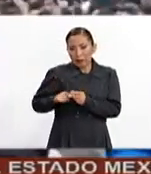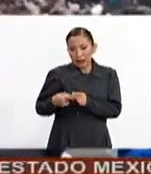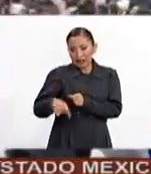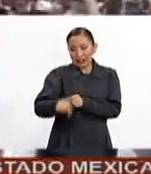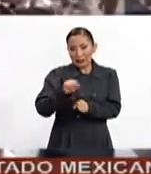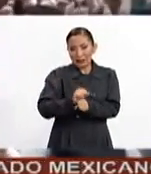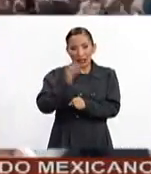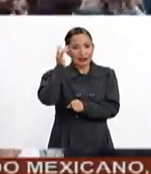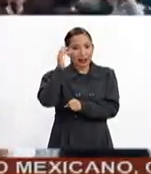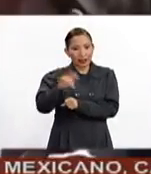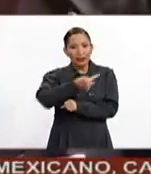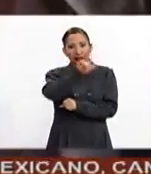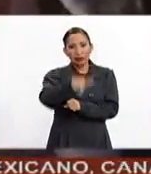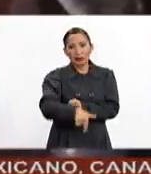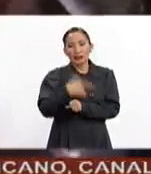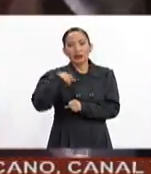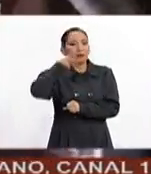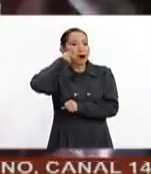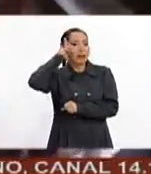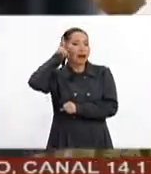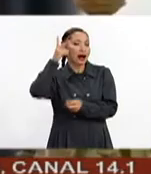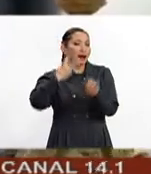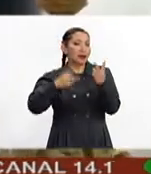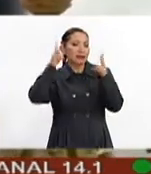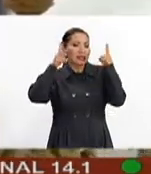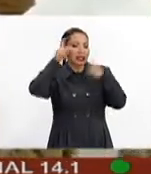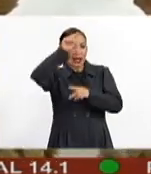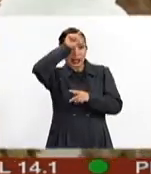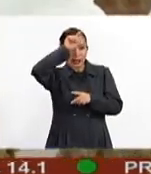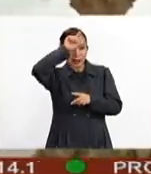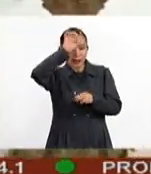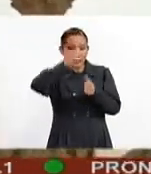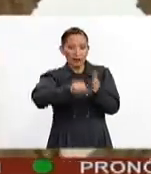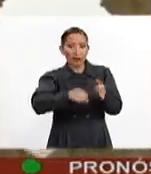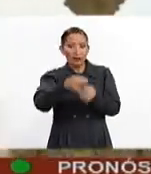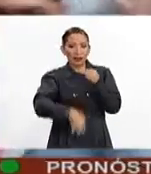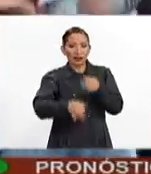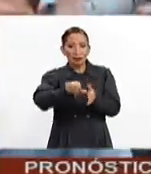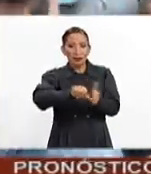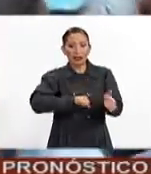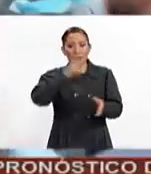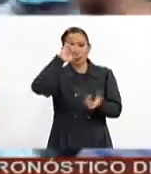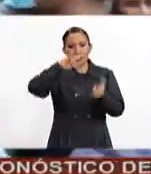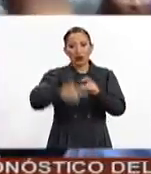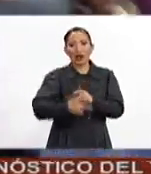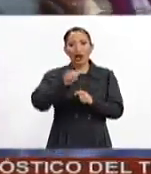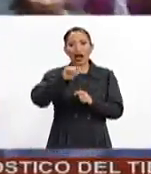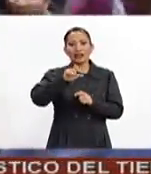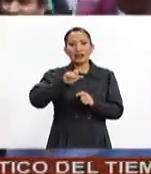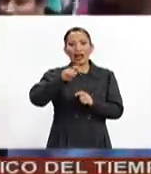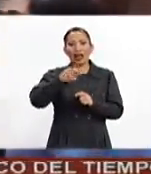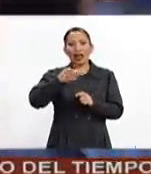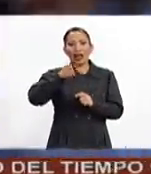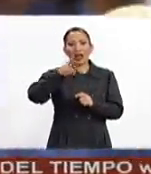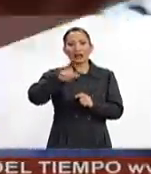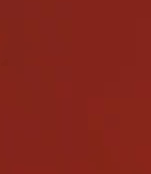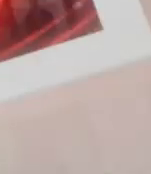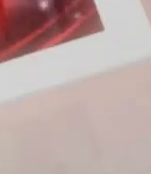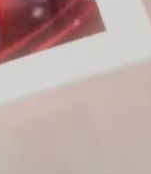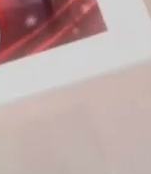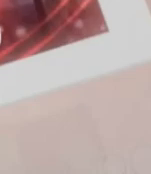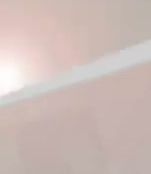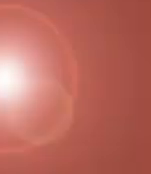la Semana Santa y poco antes de que el Papa Francisco visite Egipto a fin de mes. Para México al Día, Axel Heras.